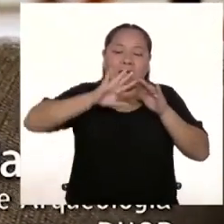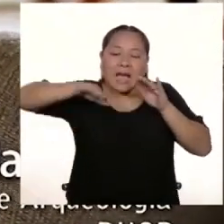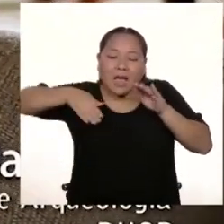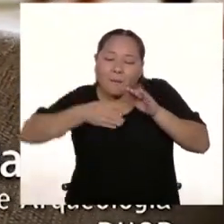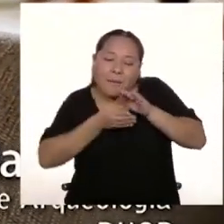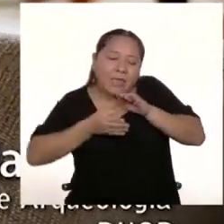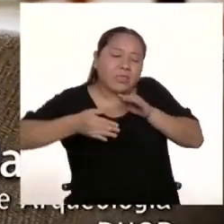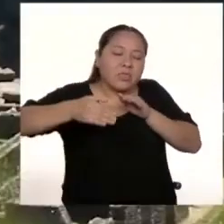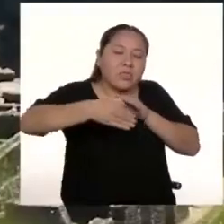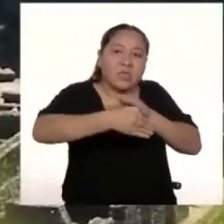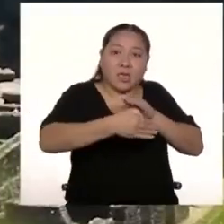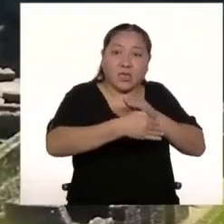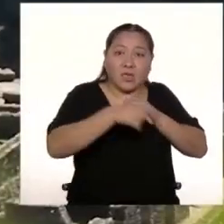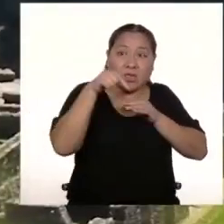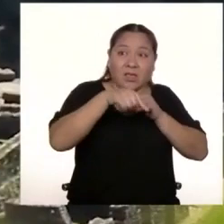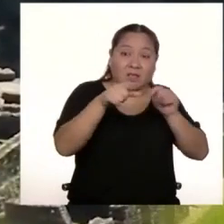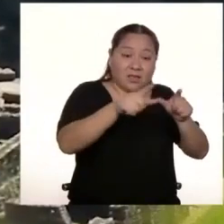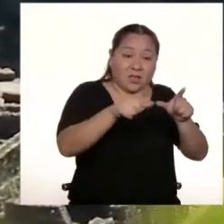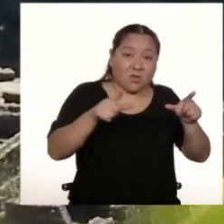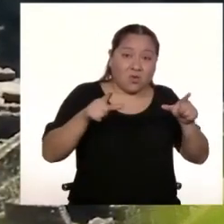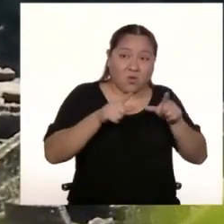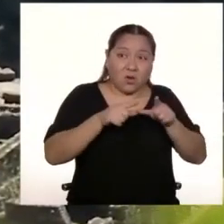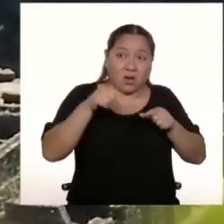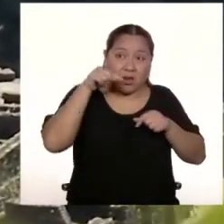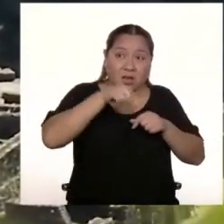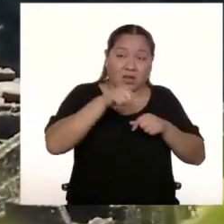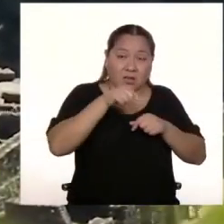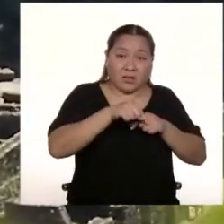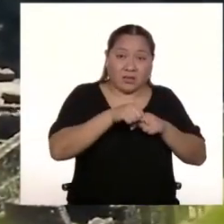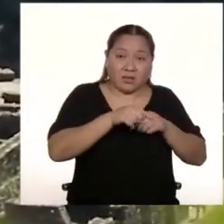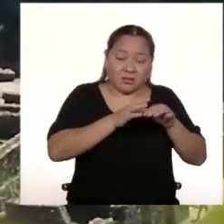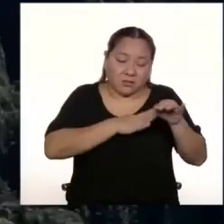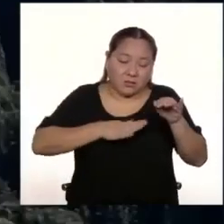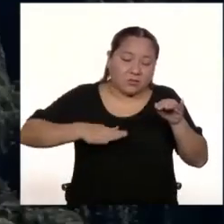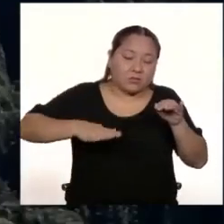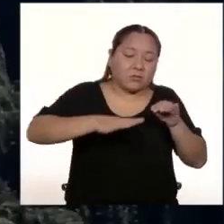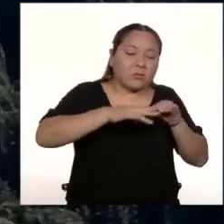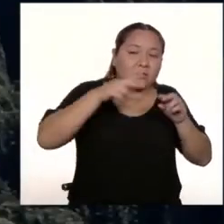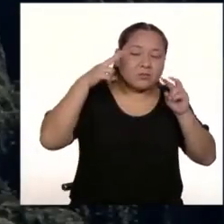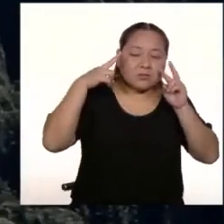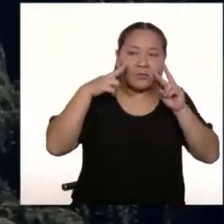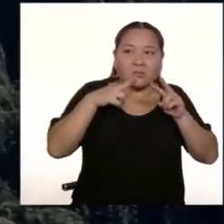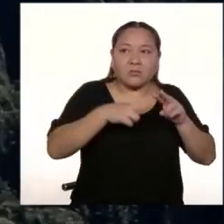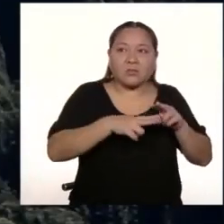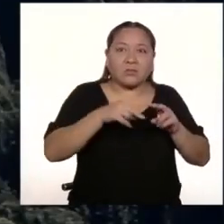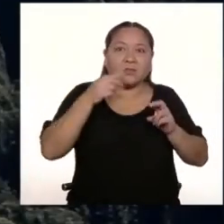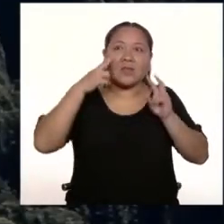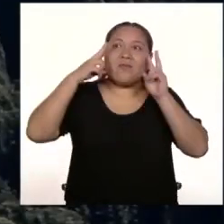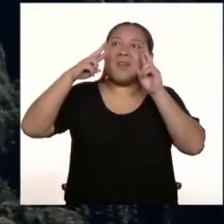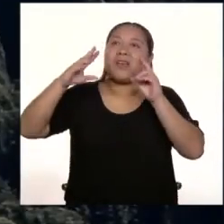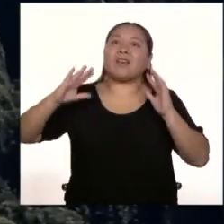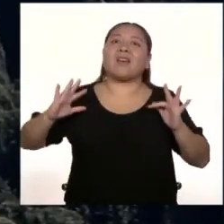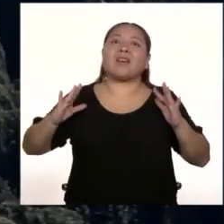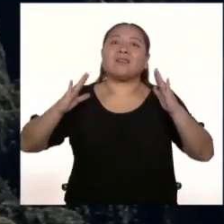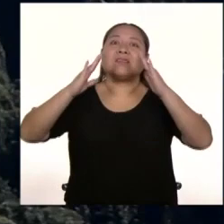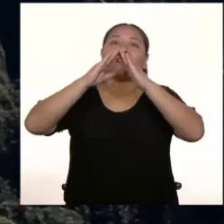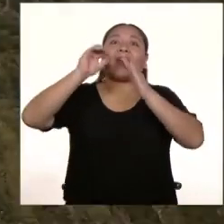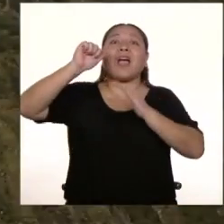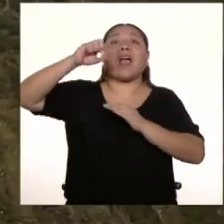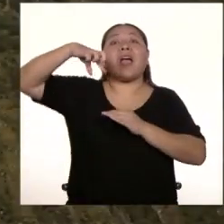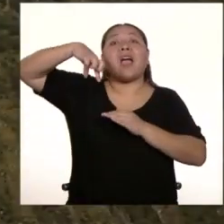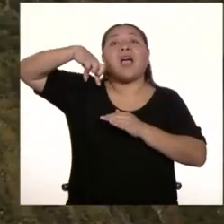este espacio de donde desde Huayna Picchu se podría visualizar los apus cubiertos de